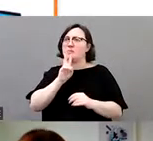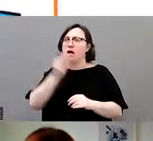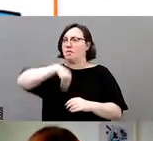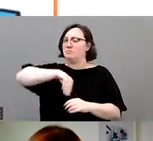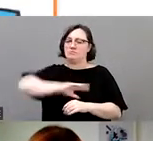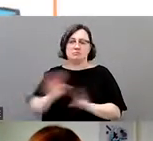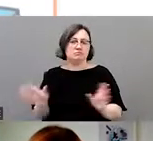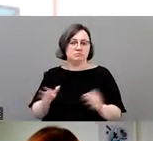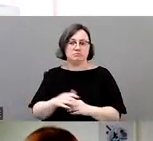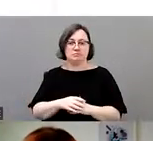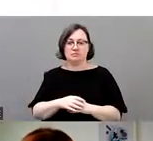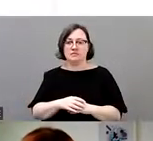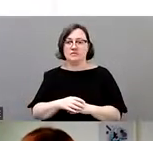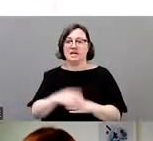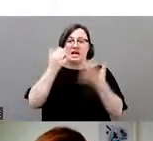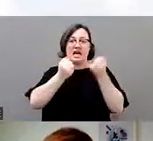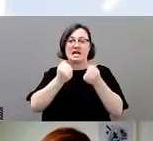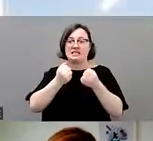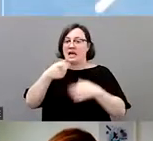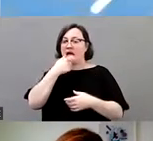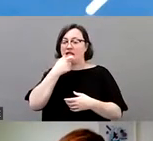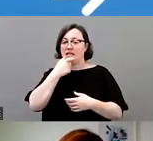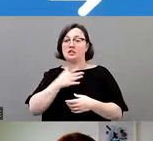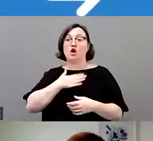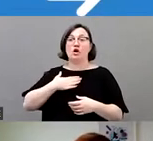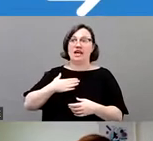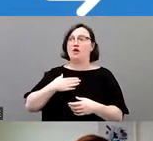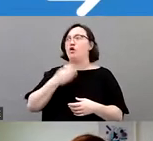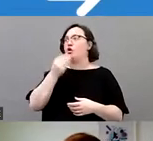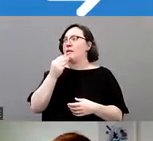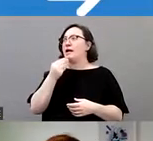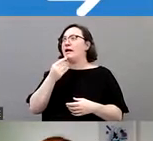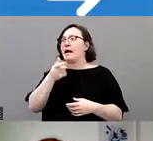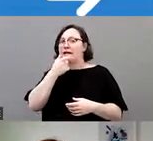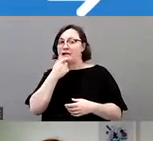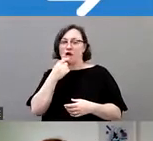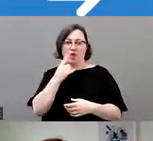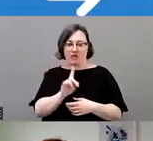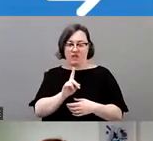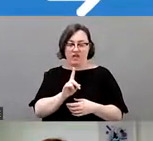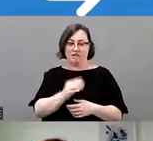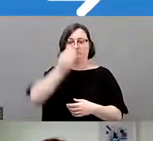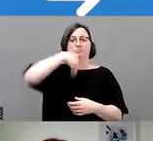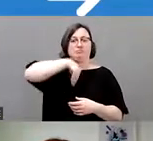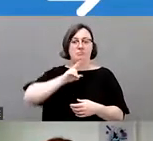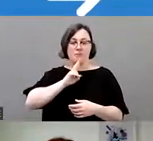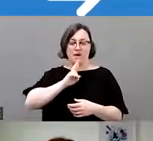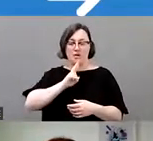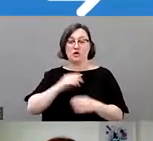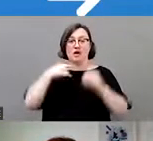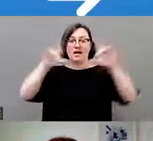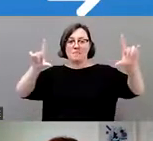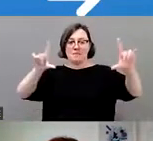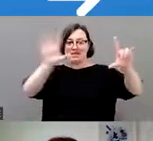pues leche, galletas, en vez de decir quiero comer galletas. Estas son una pantalla